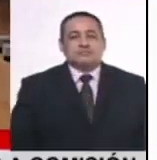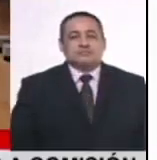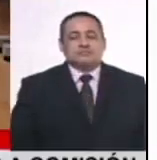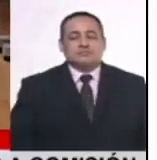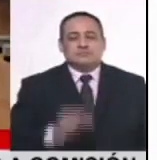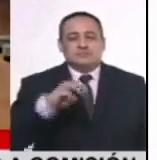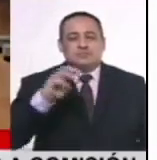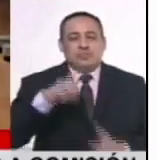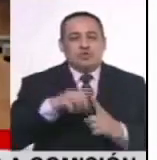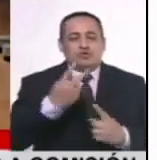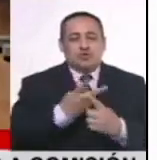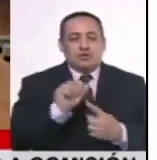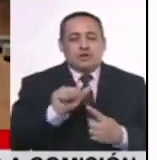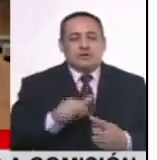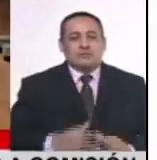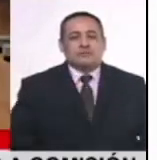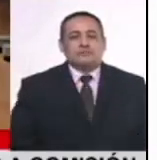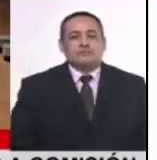Montoya Manrique.